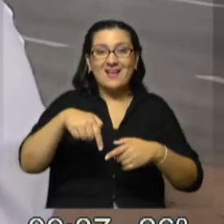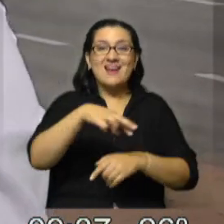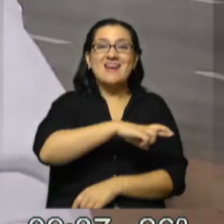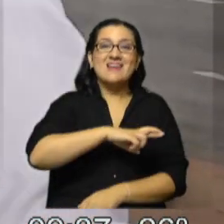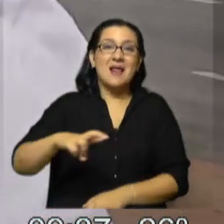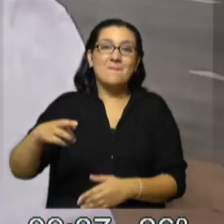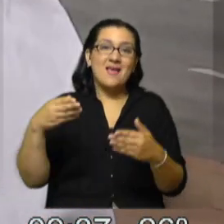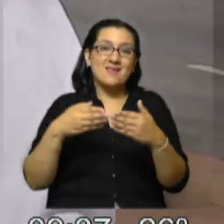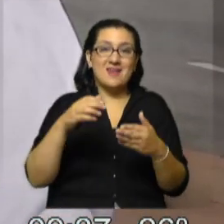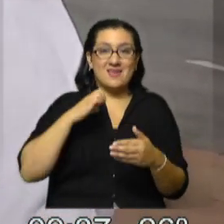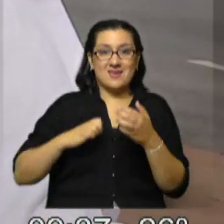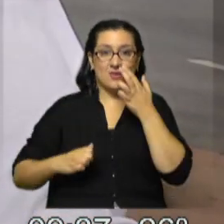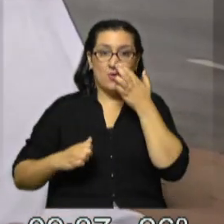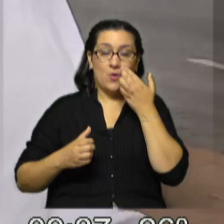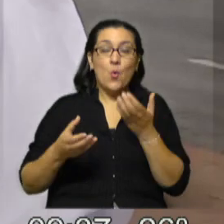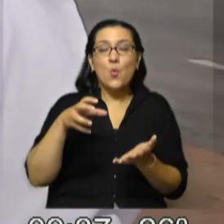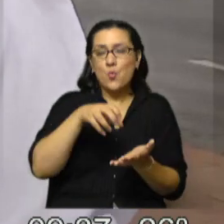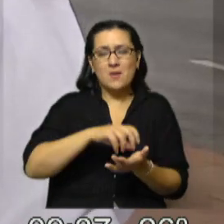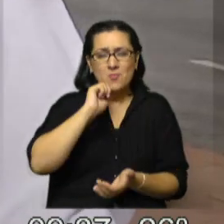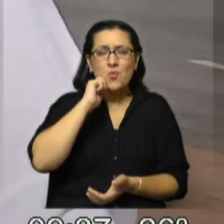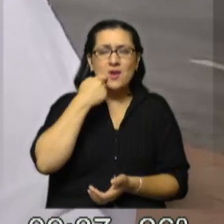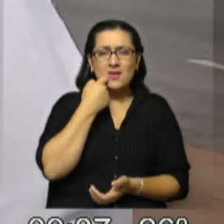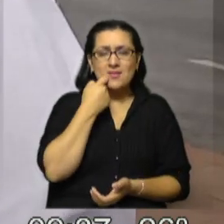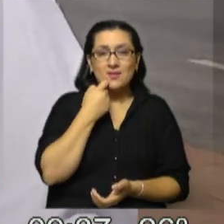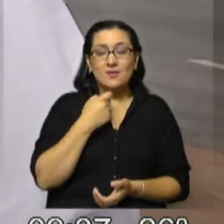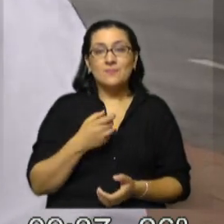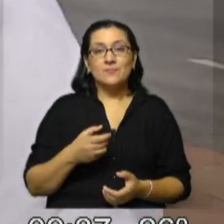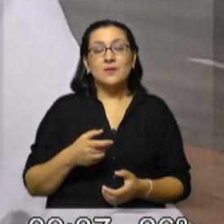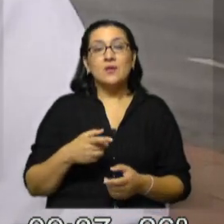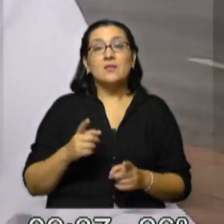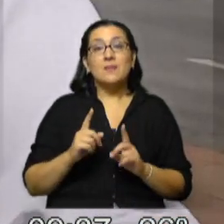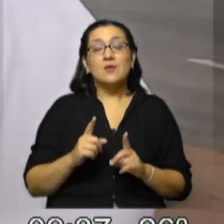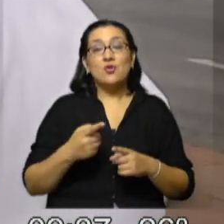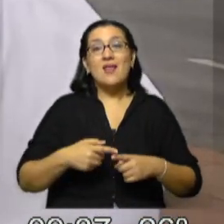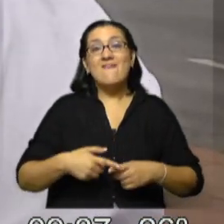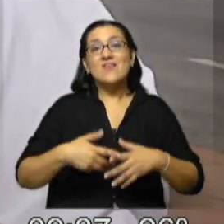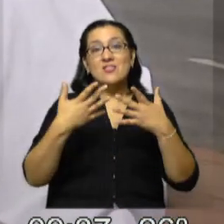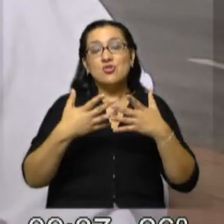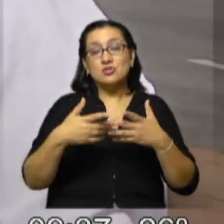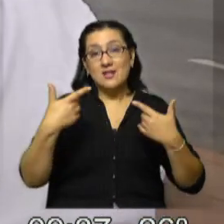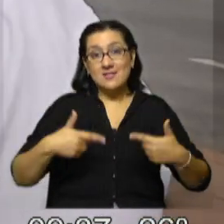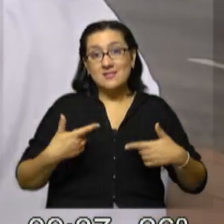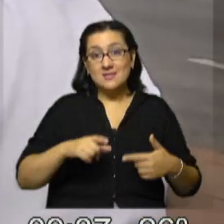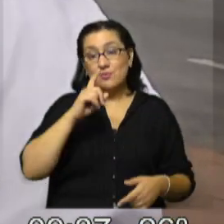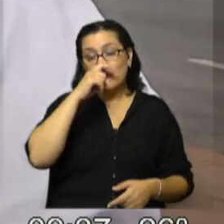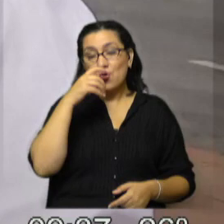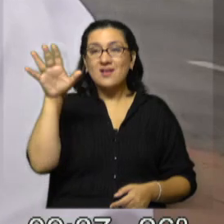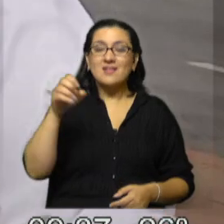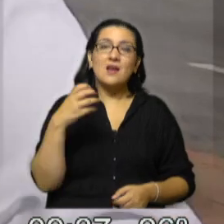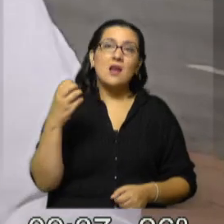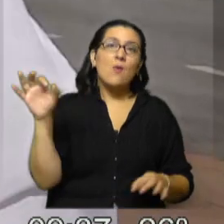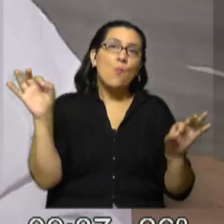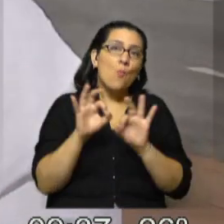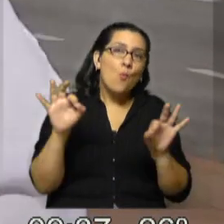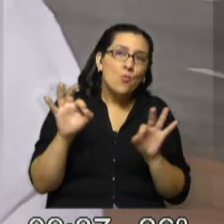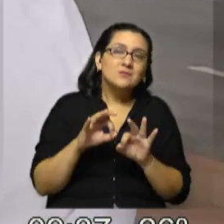realmente espectacular, en conjunto con la barra de eventos de la Intendencia, que pone el sonido, que pone las luces, que deja